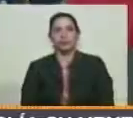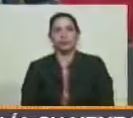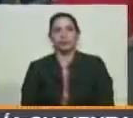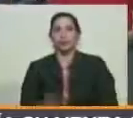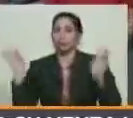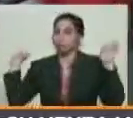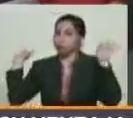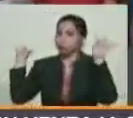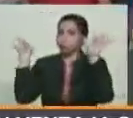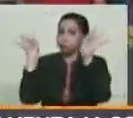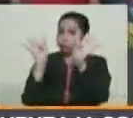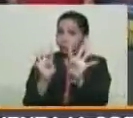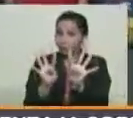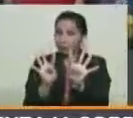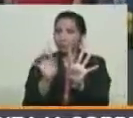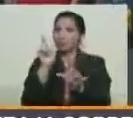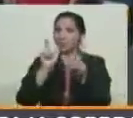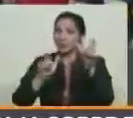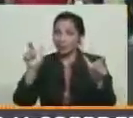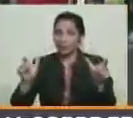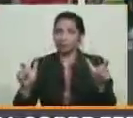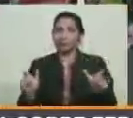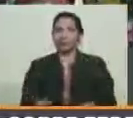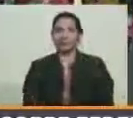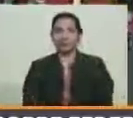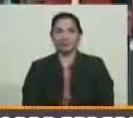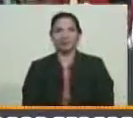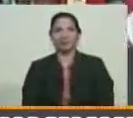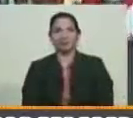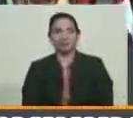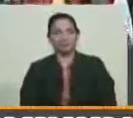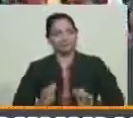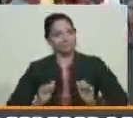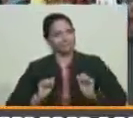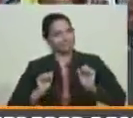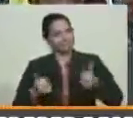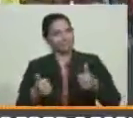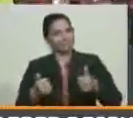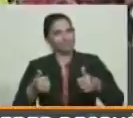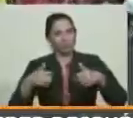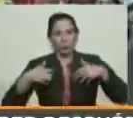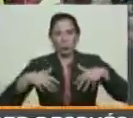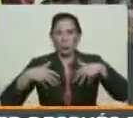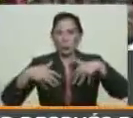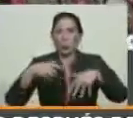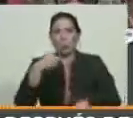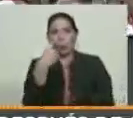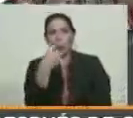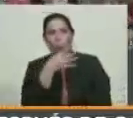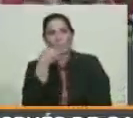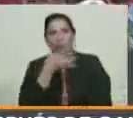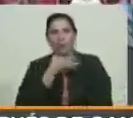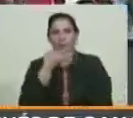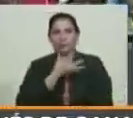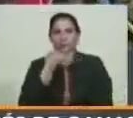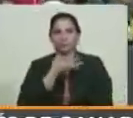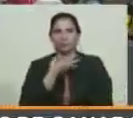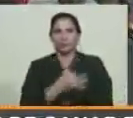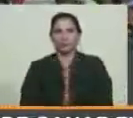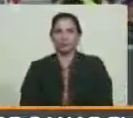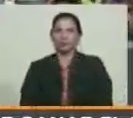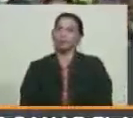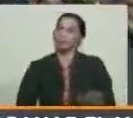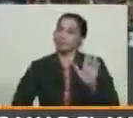gente todavía, que comenzó a caminar desde la 1 de la tarde. Salimos desde